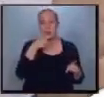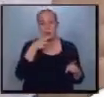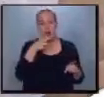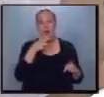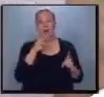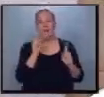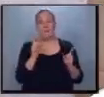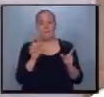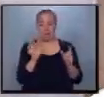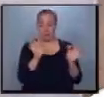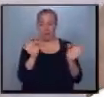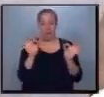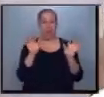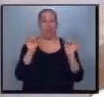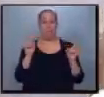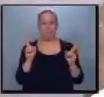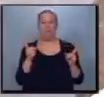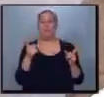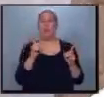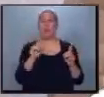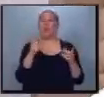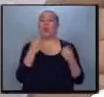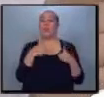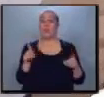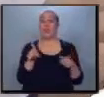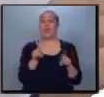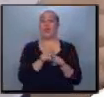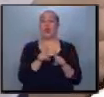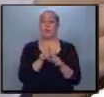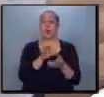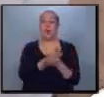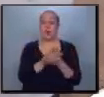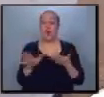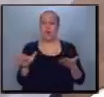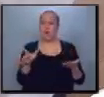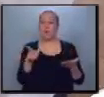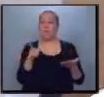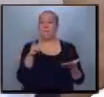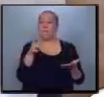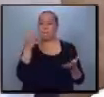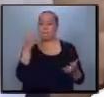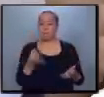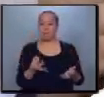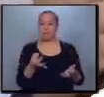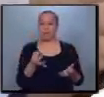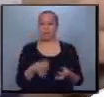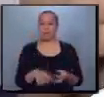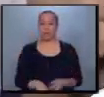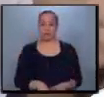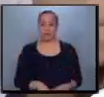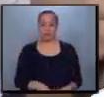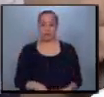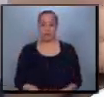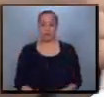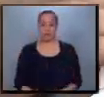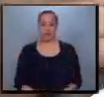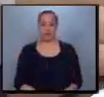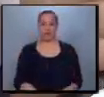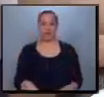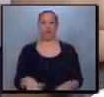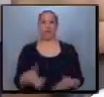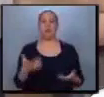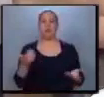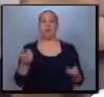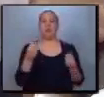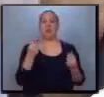mismo tamaño, no son tan parecidos como el nuevo billete de 5, que evidentemente es muy similar al de 500. Y lo que interpreta la